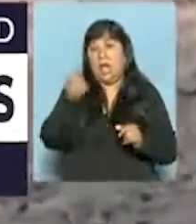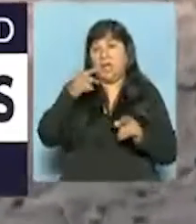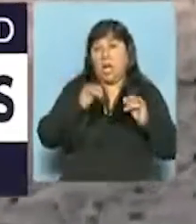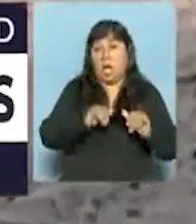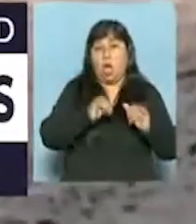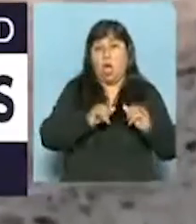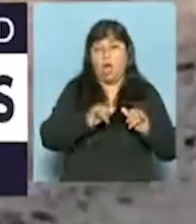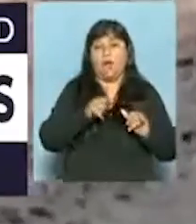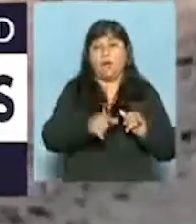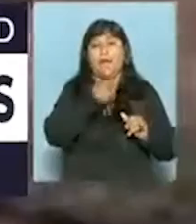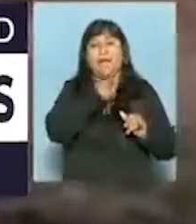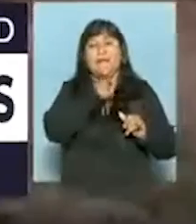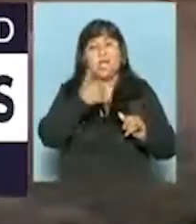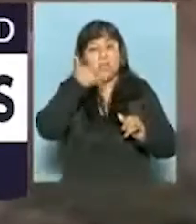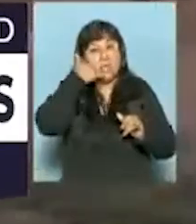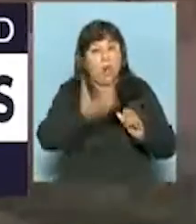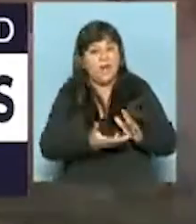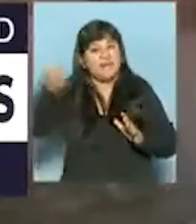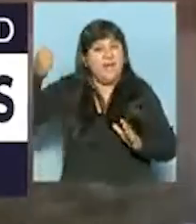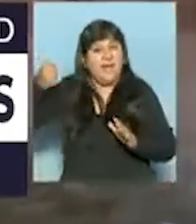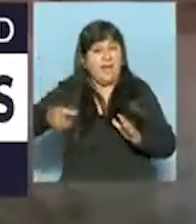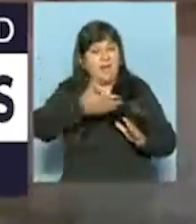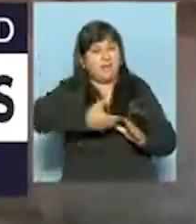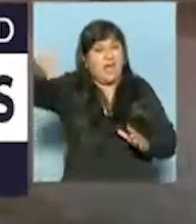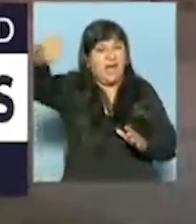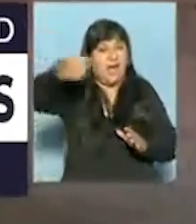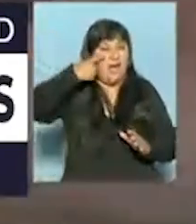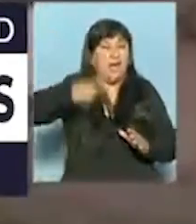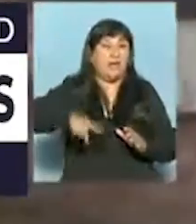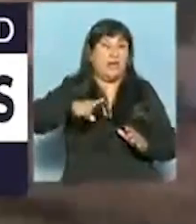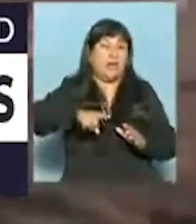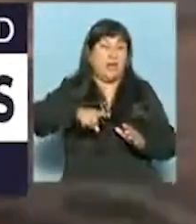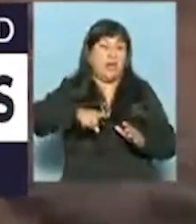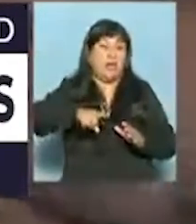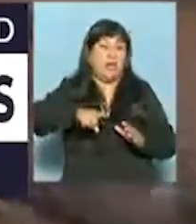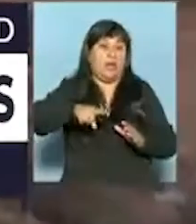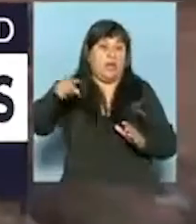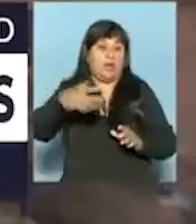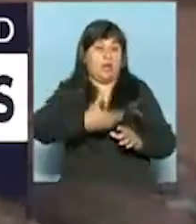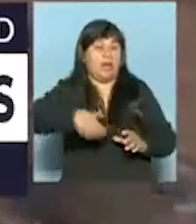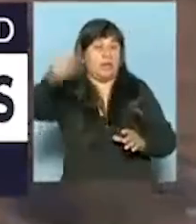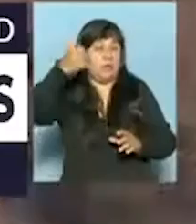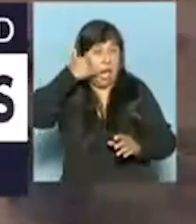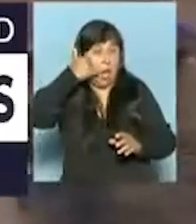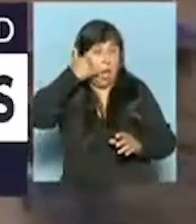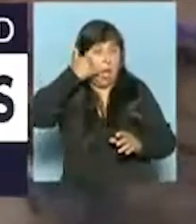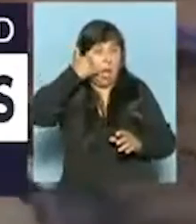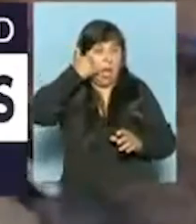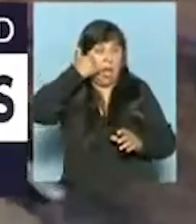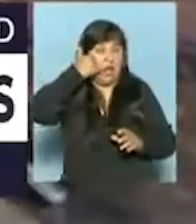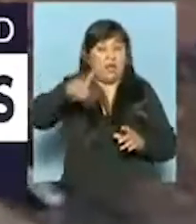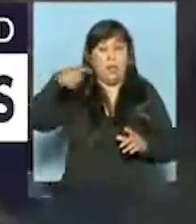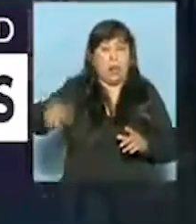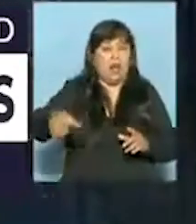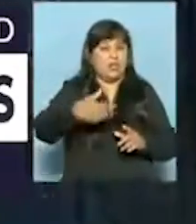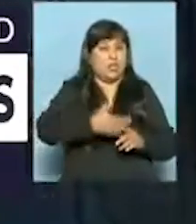arrebató o le quisieron arrebatar un celular en su momento acá en la zona de Herminio Rieta y terminó con un disparo y que dio en el celular. Días pasados